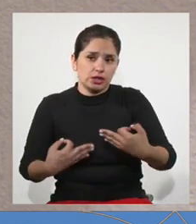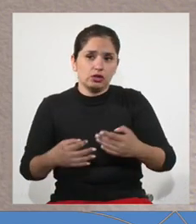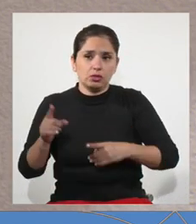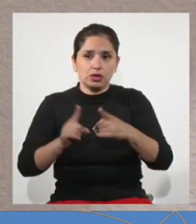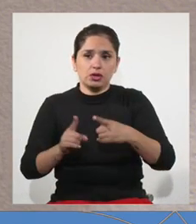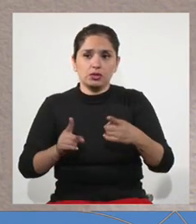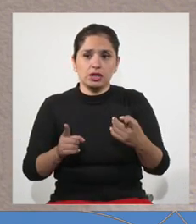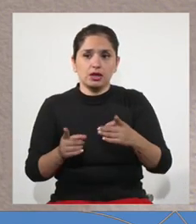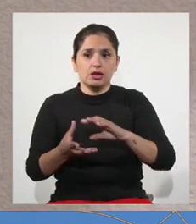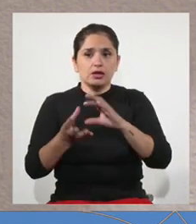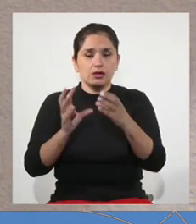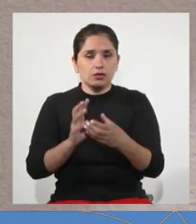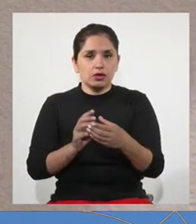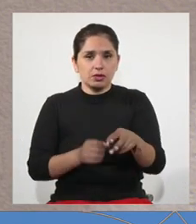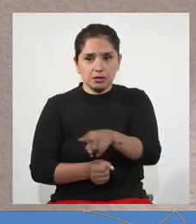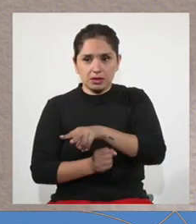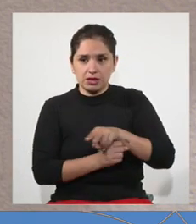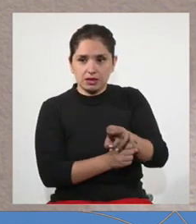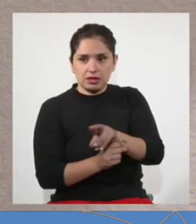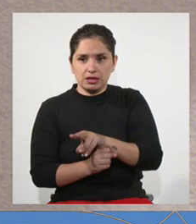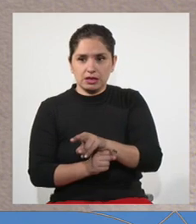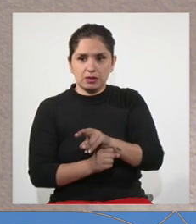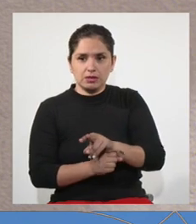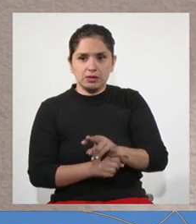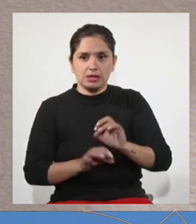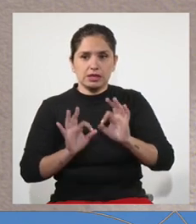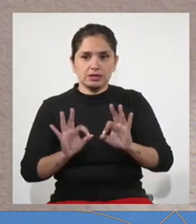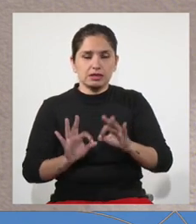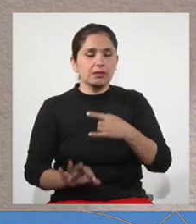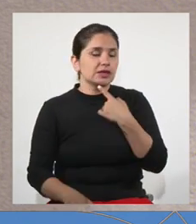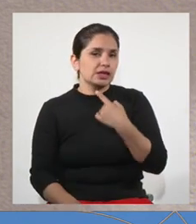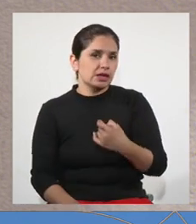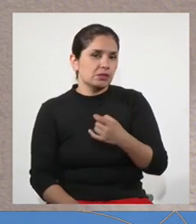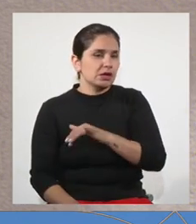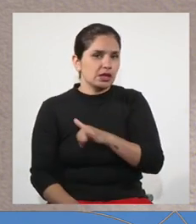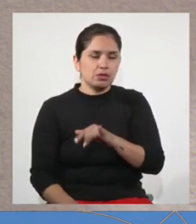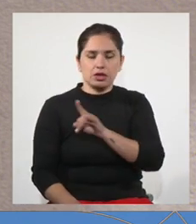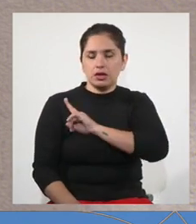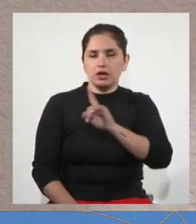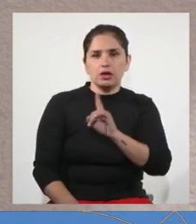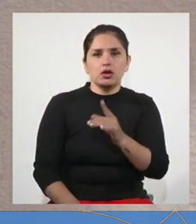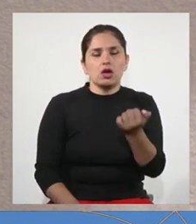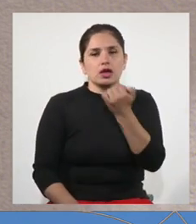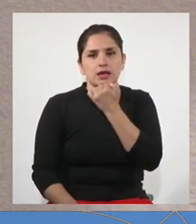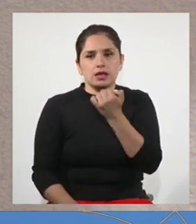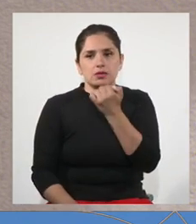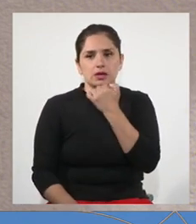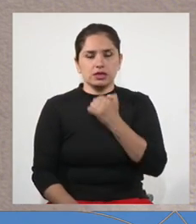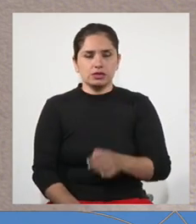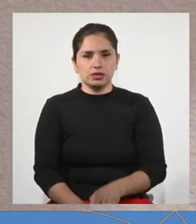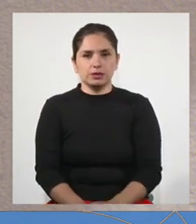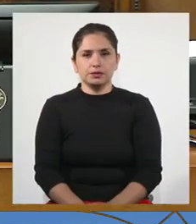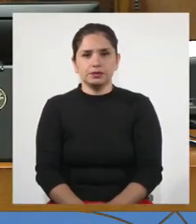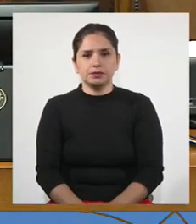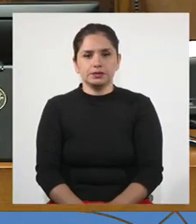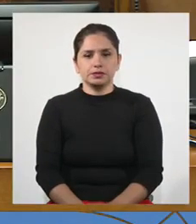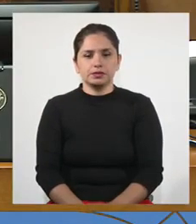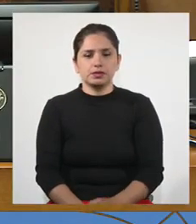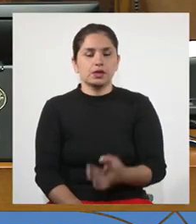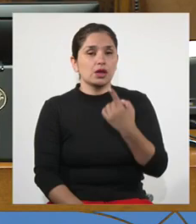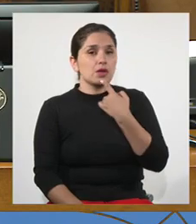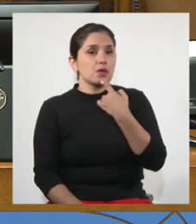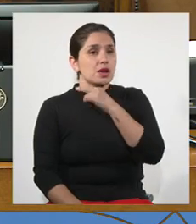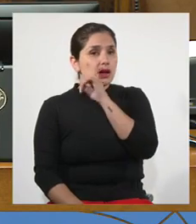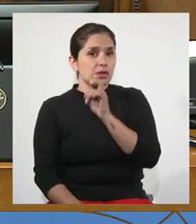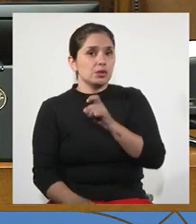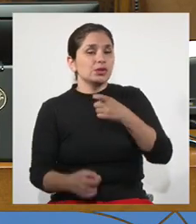vía administrativa se pueda definir exactamente qué es para que no haya después ningún tipo de equivocaciones al respecto. Está bien, pero la pregunta es súper